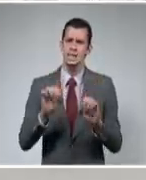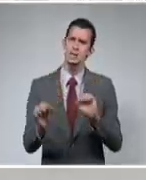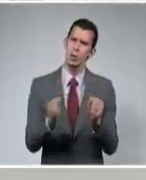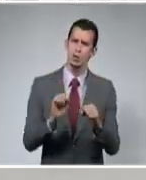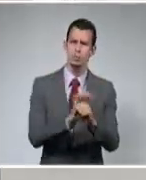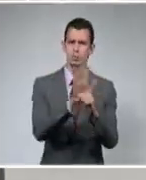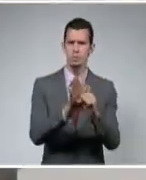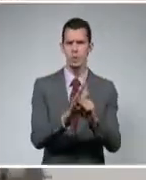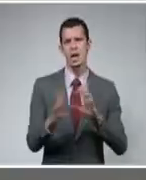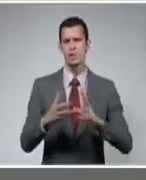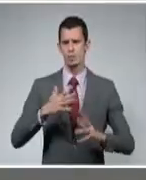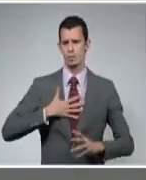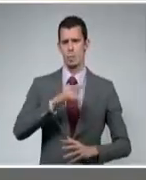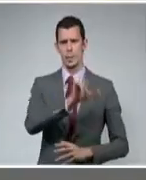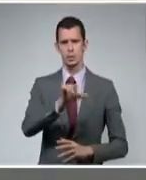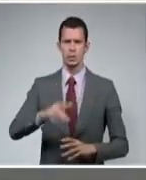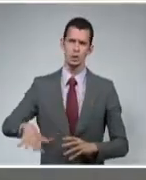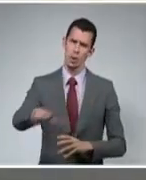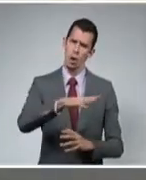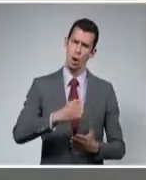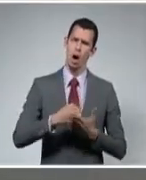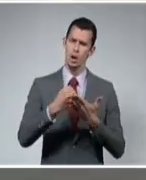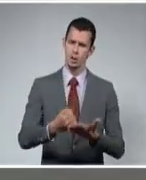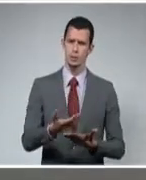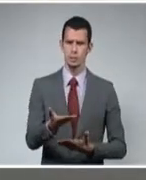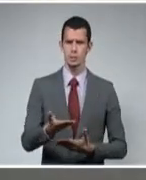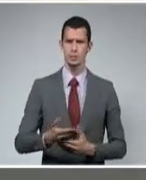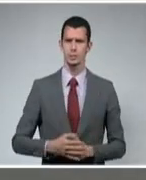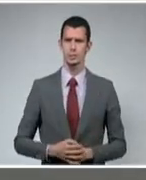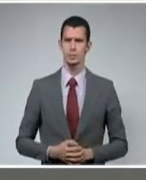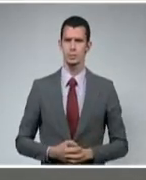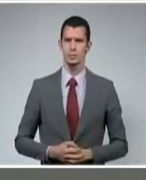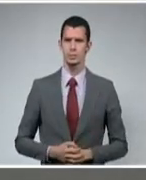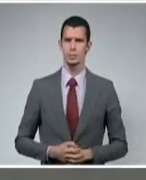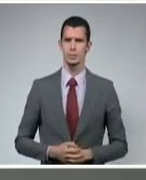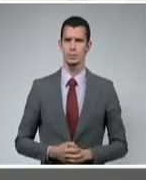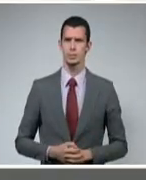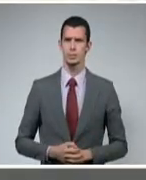Desde Sancti Spíritus, Alain Jiménez, Sistema Informativo de la Televisión Cubana.